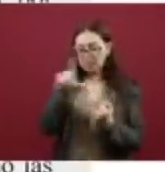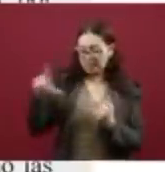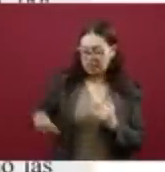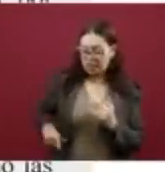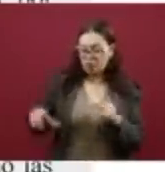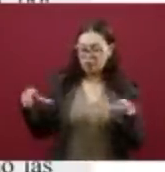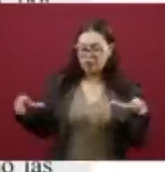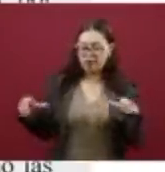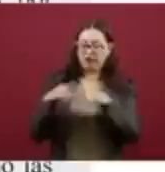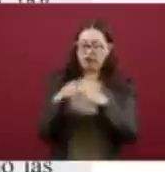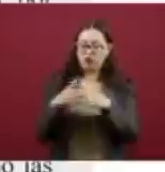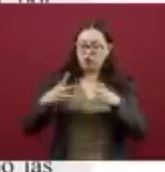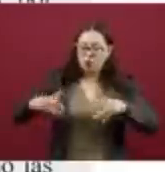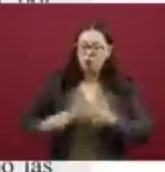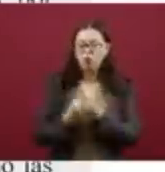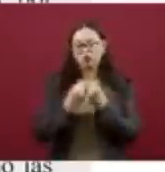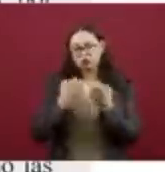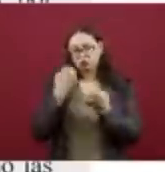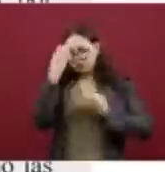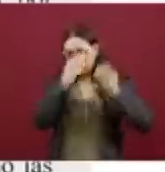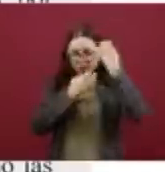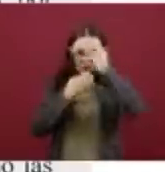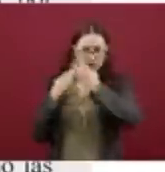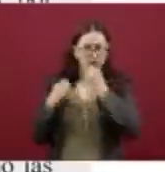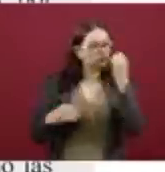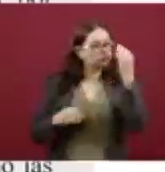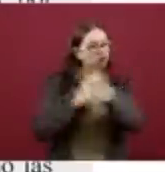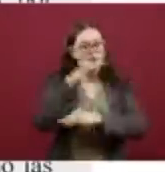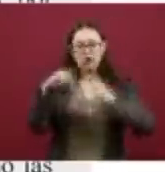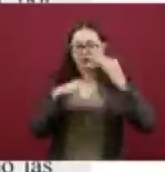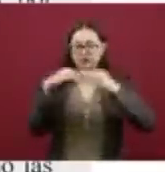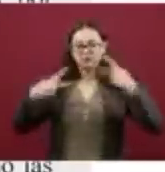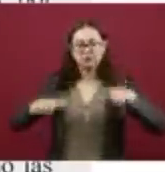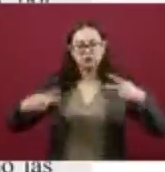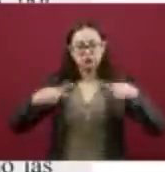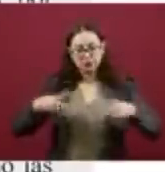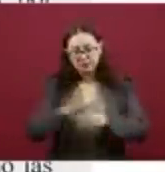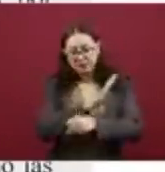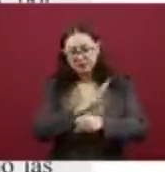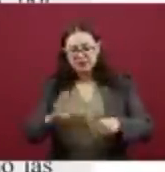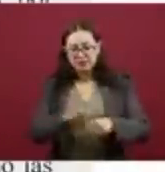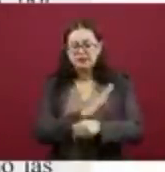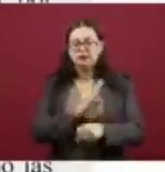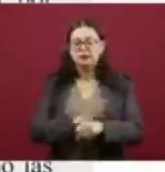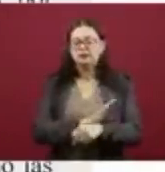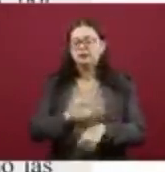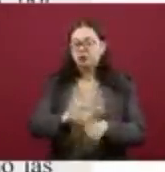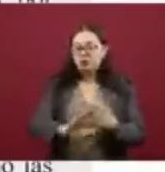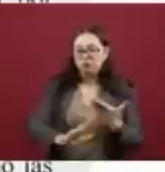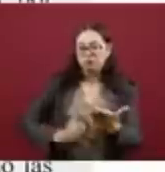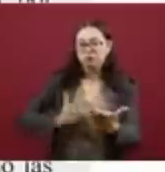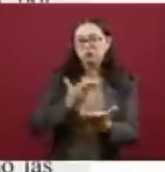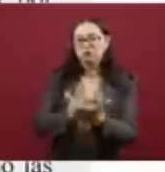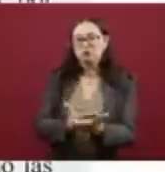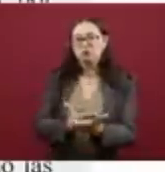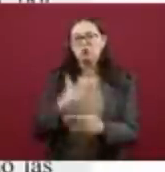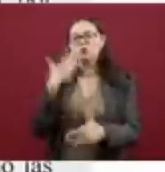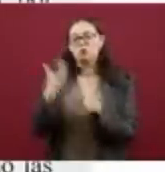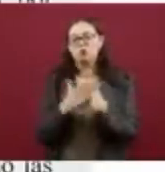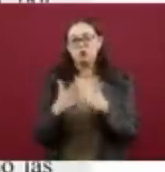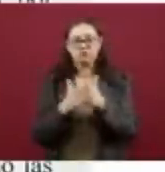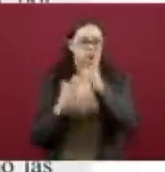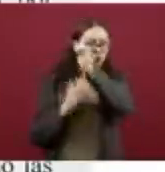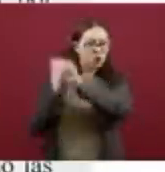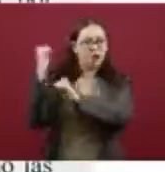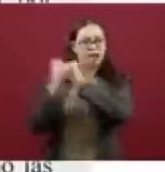hacer una evaluación conjunta con todos los beneficiarios y este primer documento estará concluido en el mes de abril,